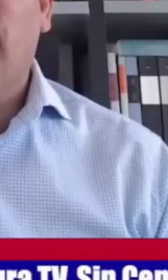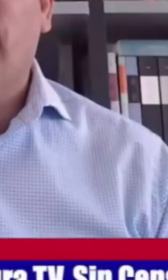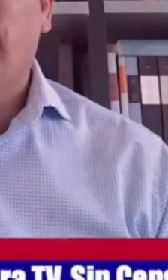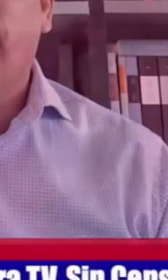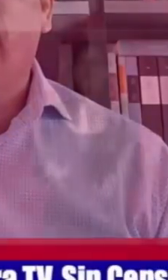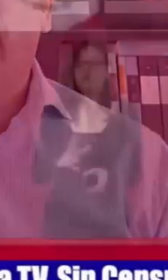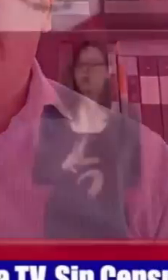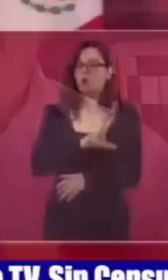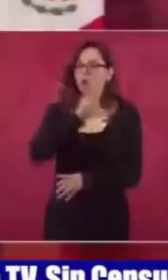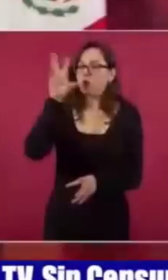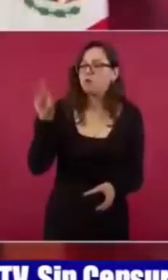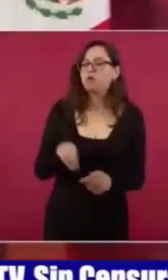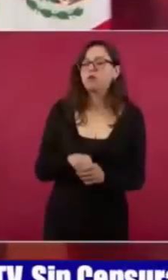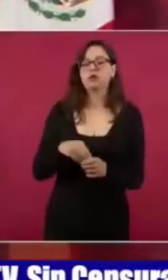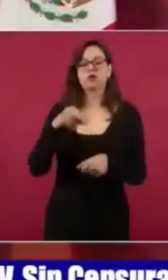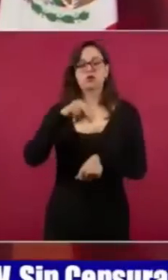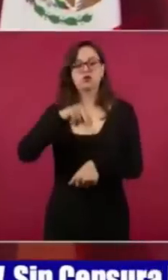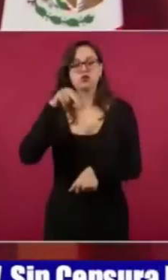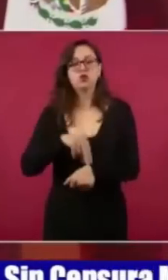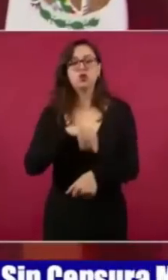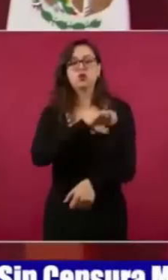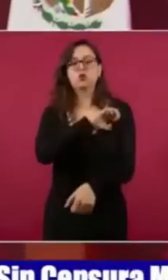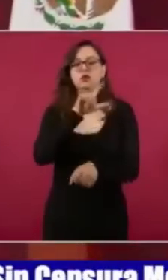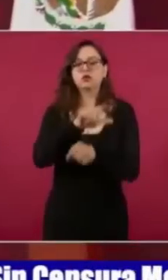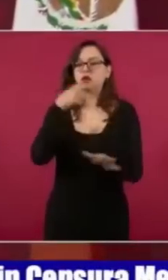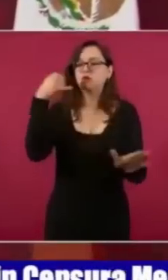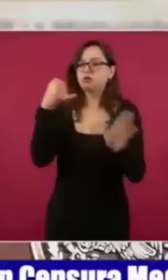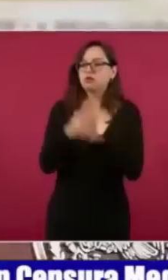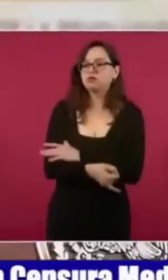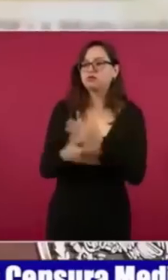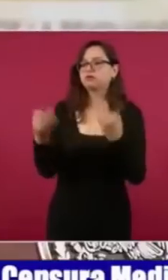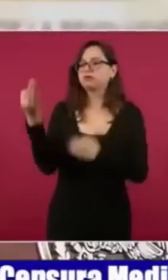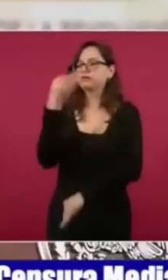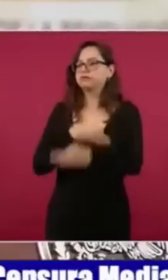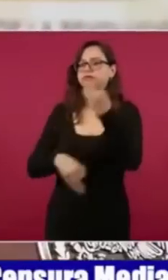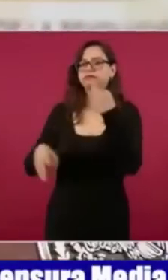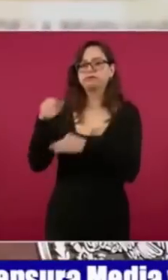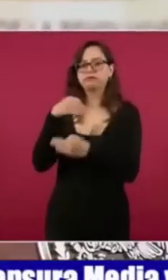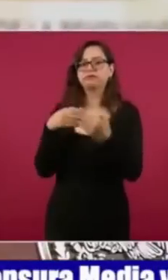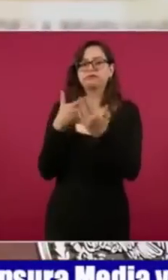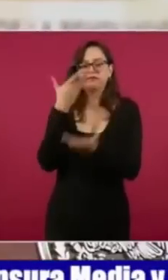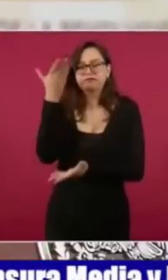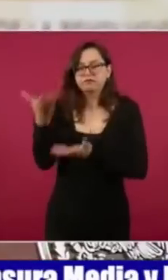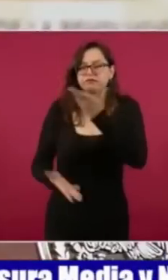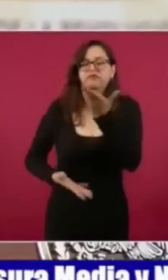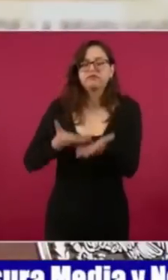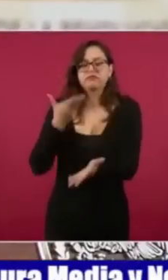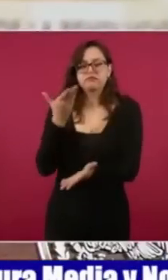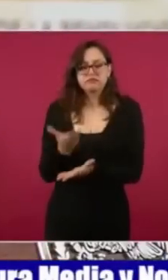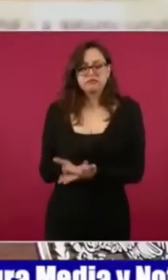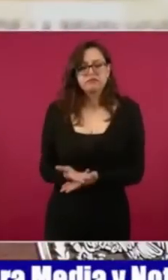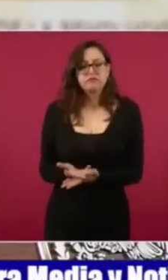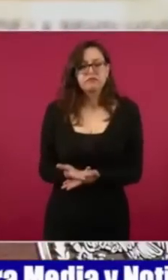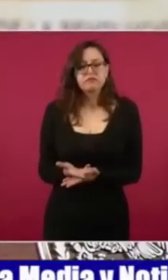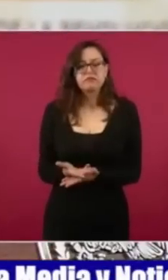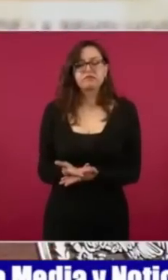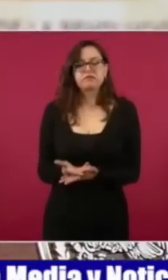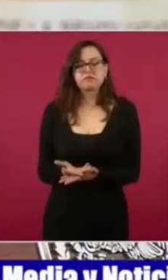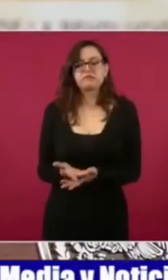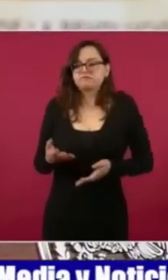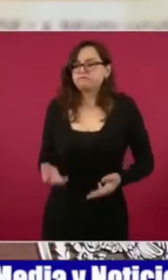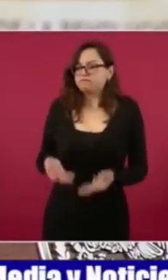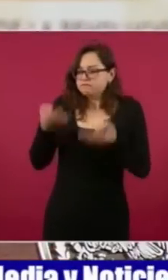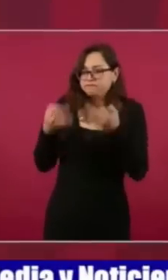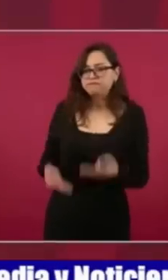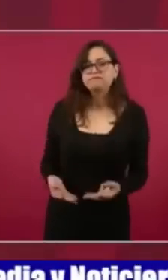que a Roger Bartra lo convenció Enrique Krause y que ya lleva tiempo como conservador, pero no solamente